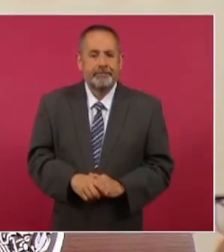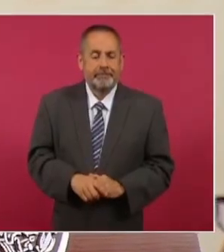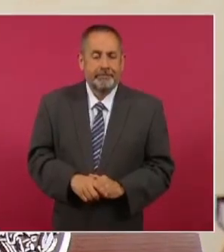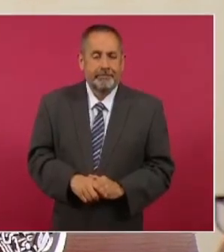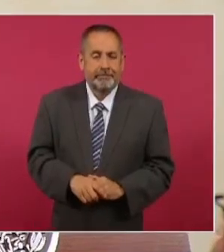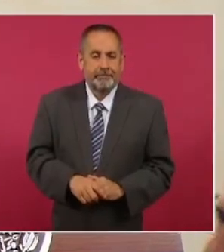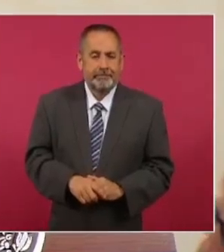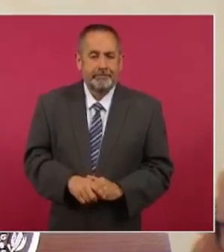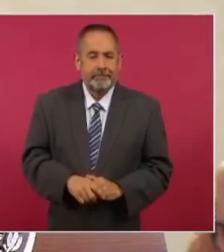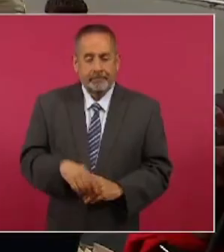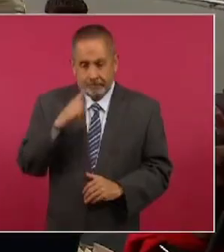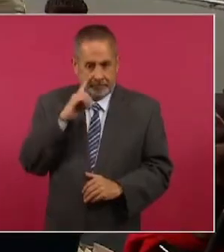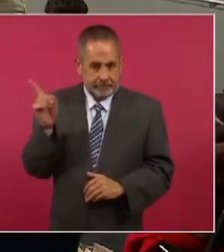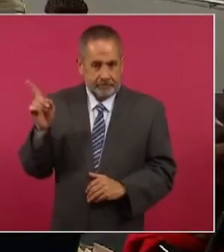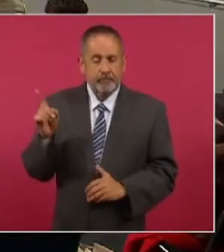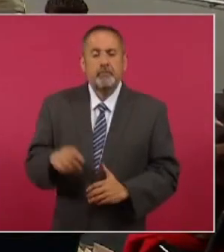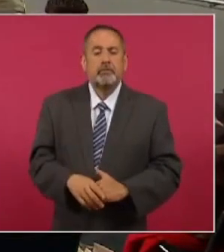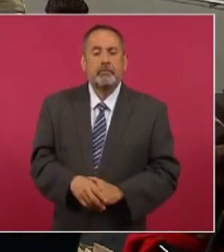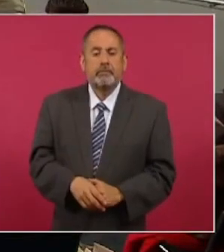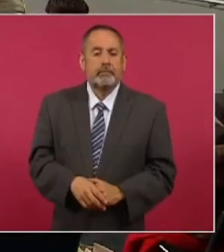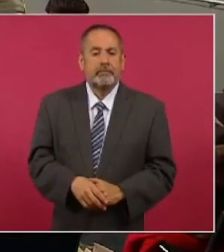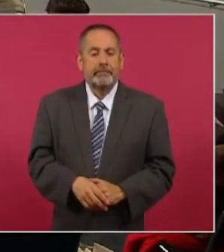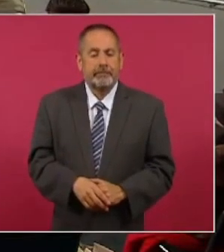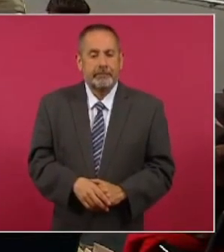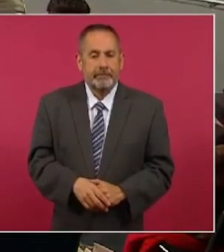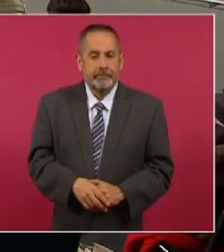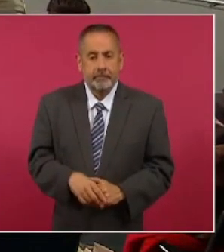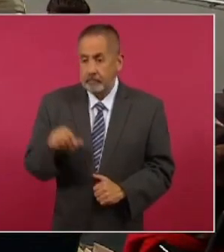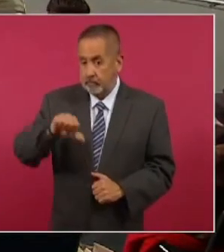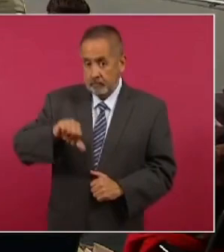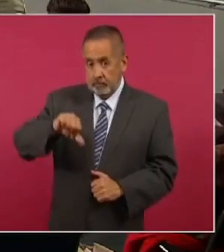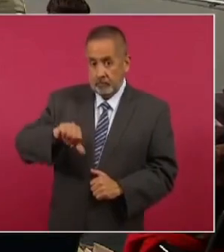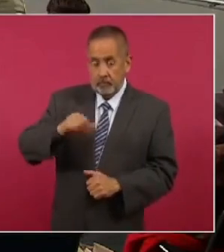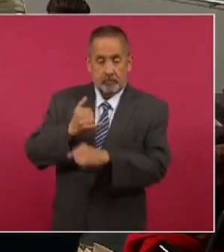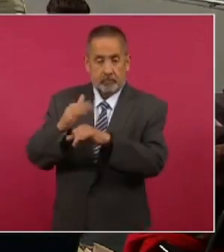pero esto es de hoy